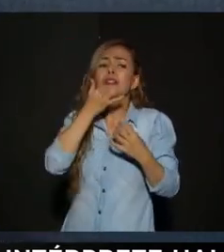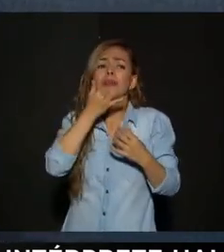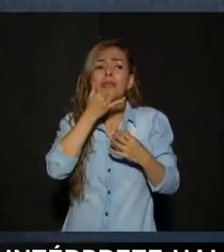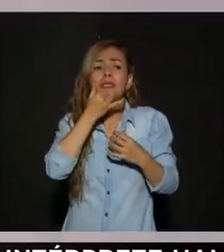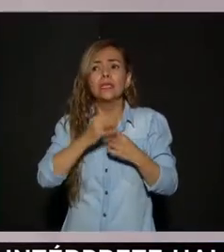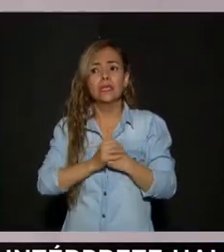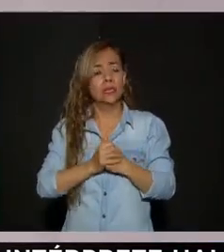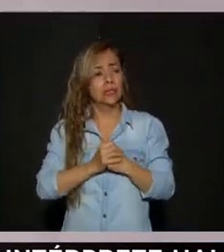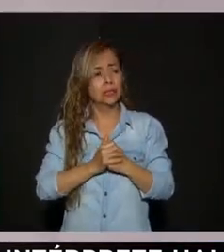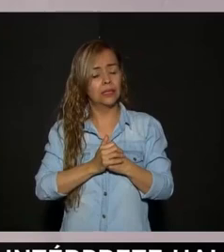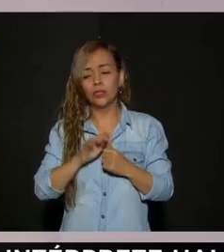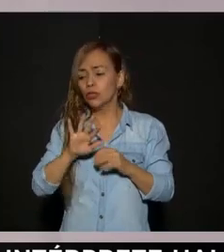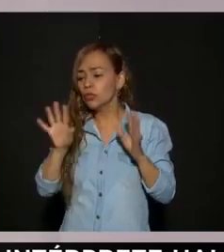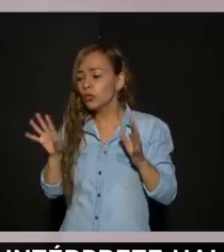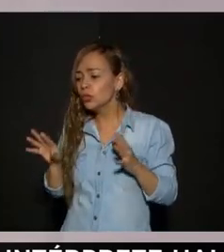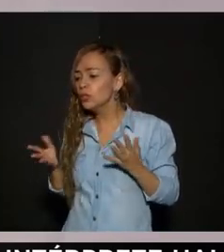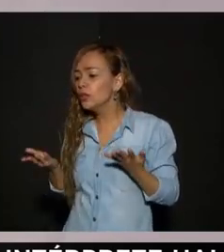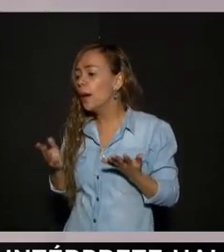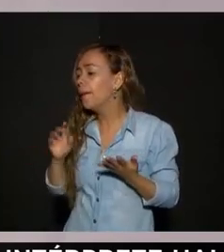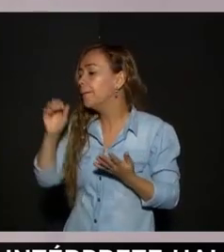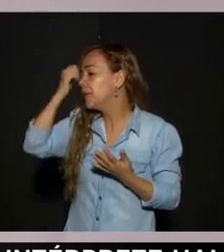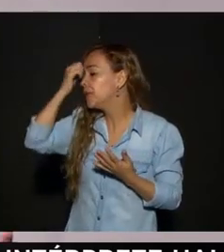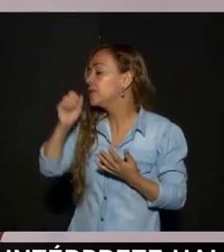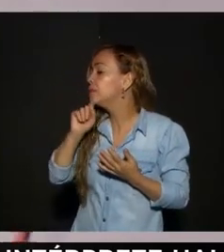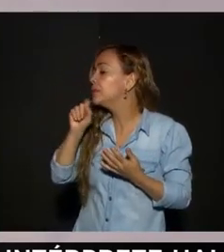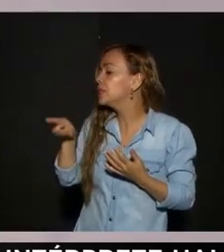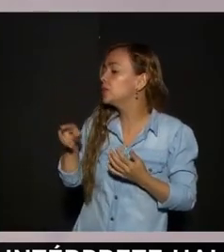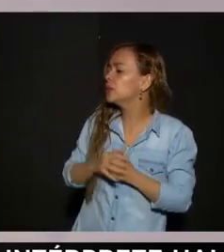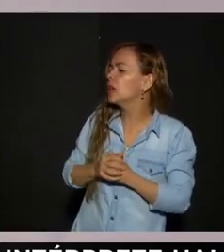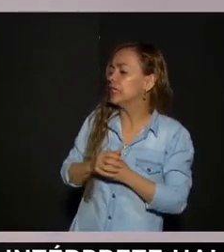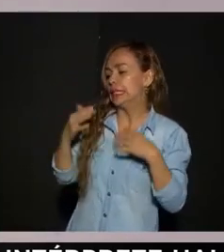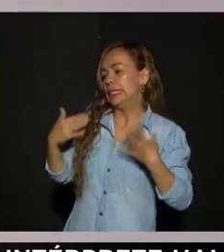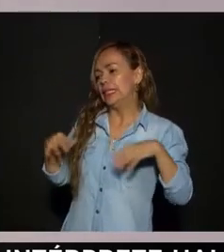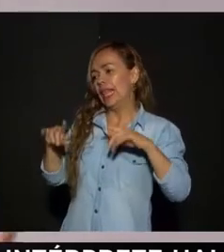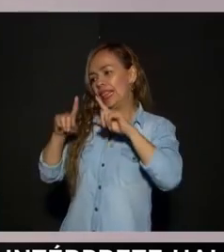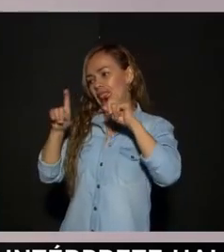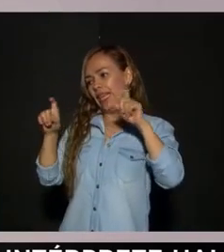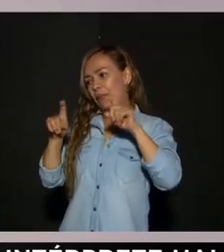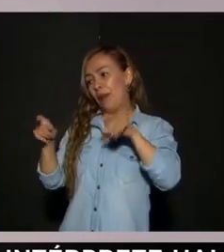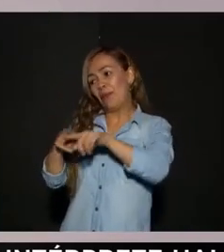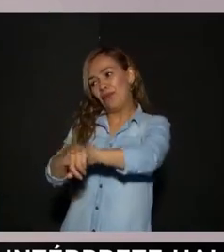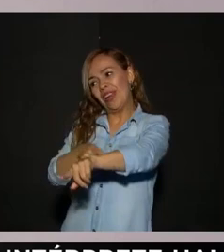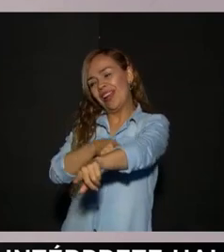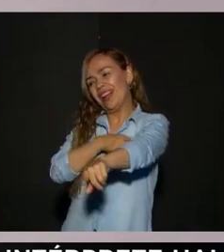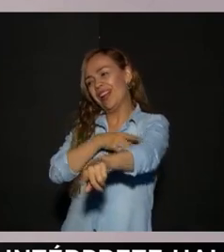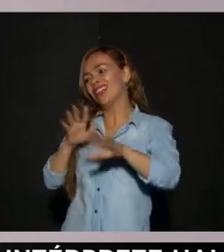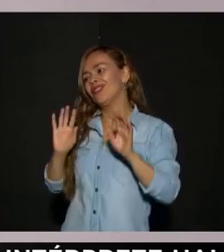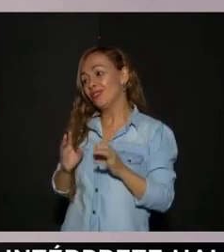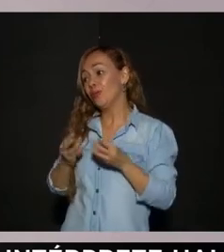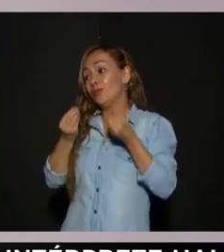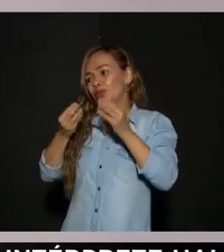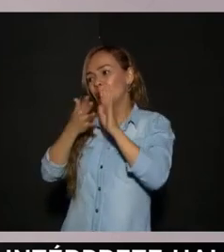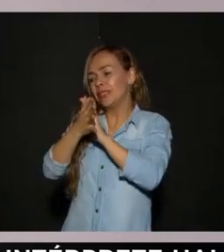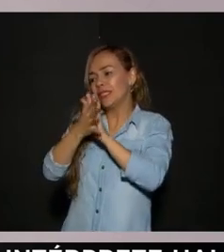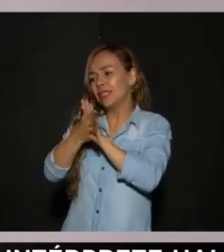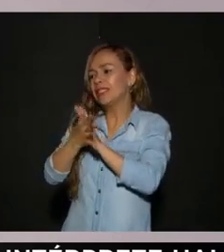Profe, mejor dicho, todo este tema es muy amplio y podemos seguir conversando y sé que los niños van a quedar con muchas preguntas desde el hogar y por eso les